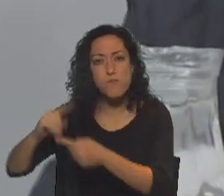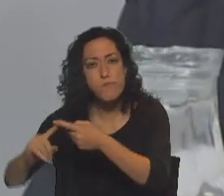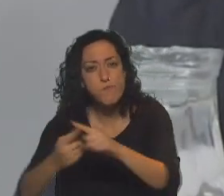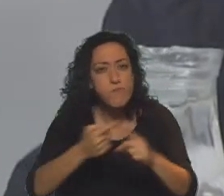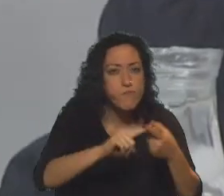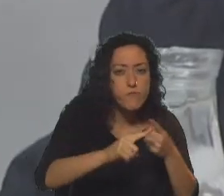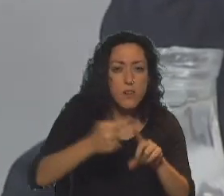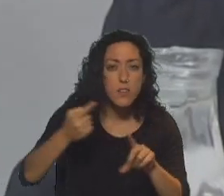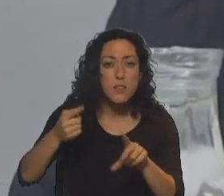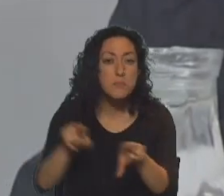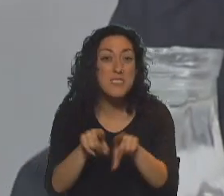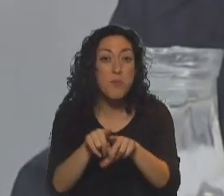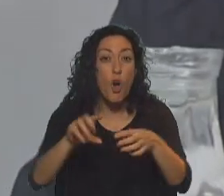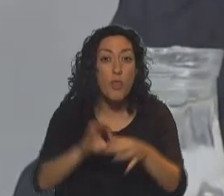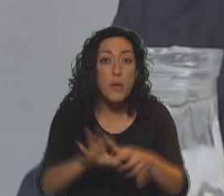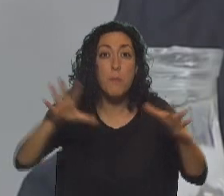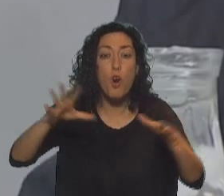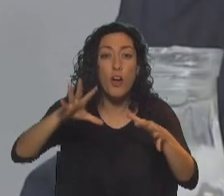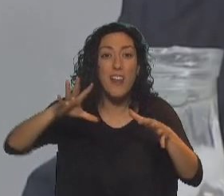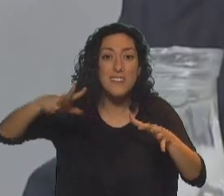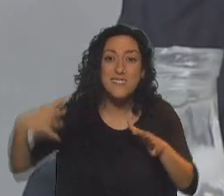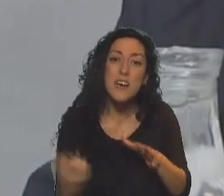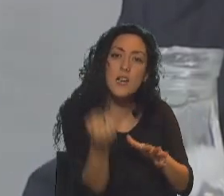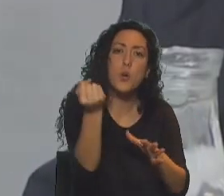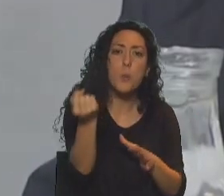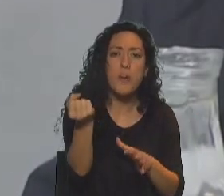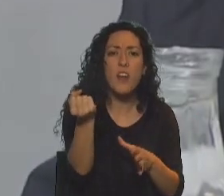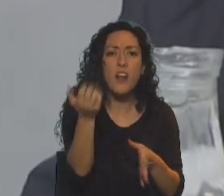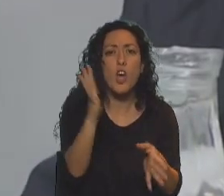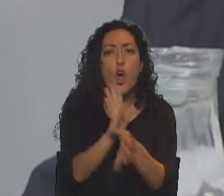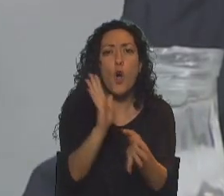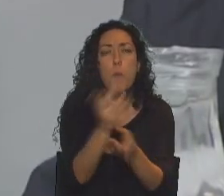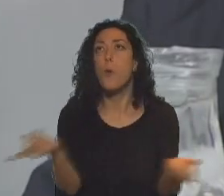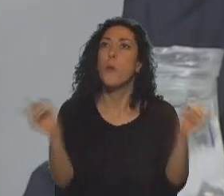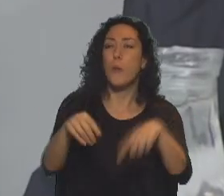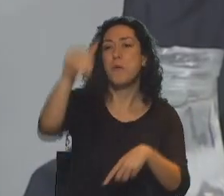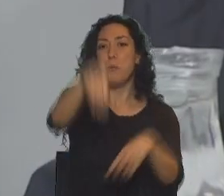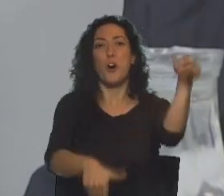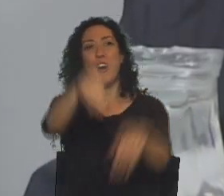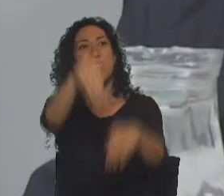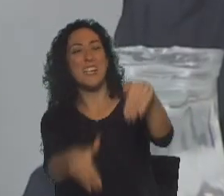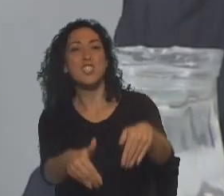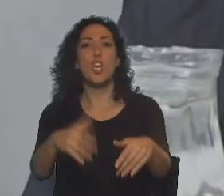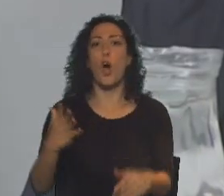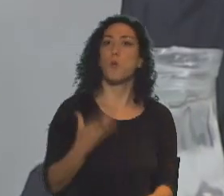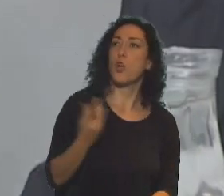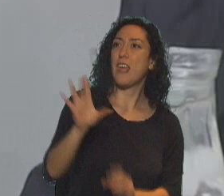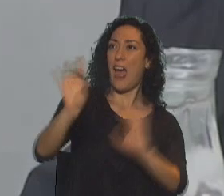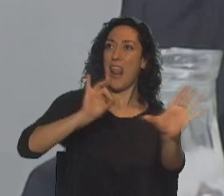recuperación de la democracia no fue solamente que podamos volver a votar y elegir a las